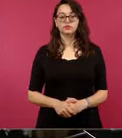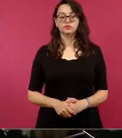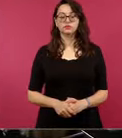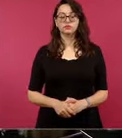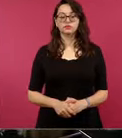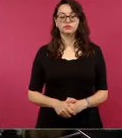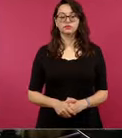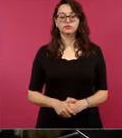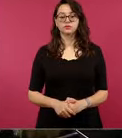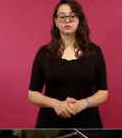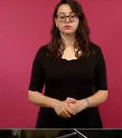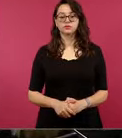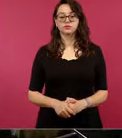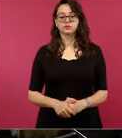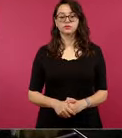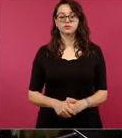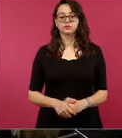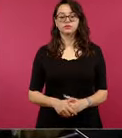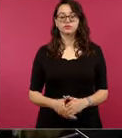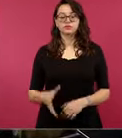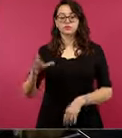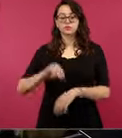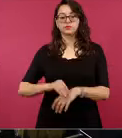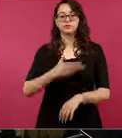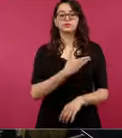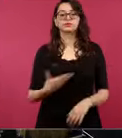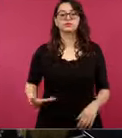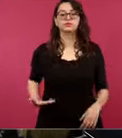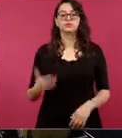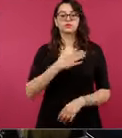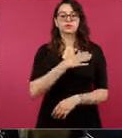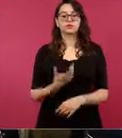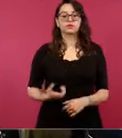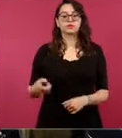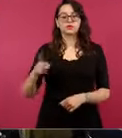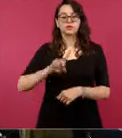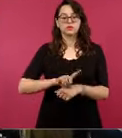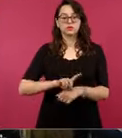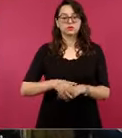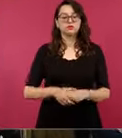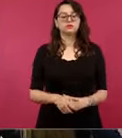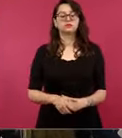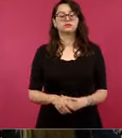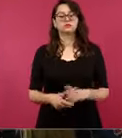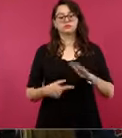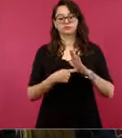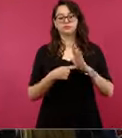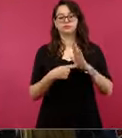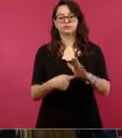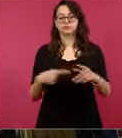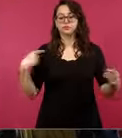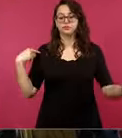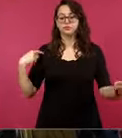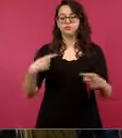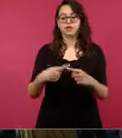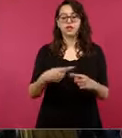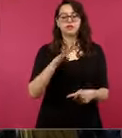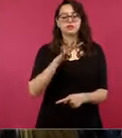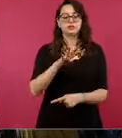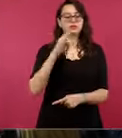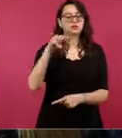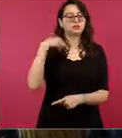Con su permiso, señor presidente, muy buenos días. Voy a permitir dar el avance de cero impunidad del 19 de marzo